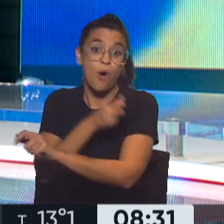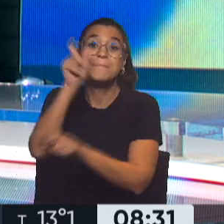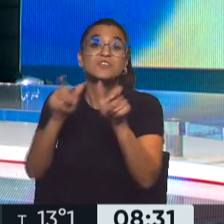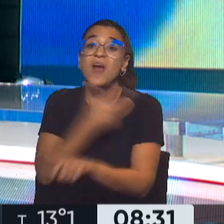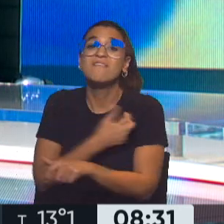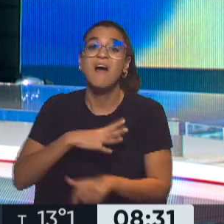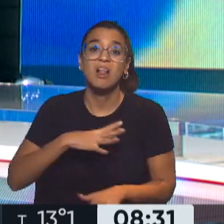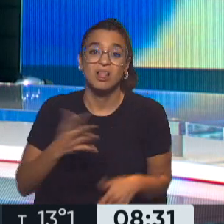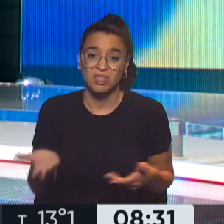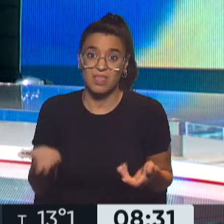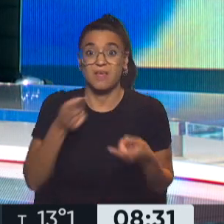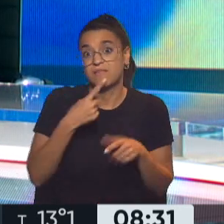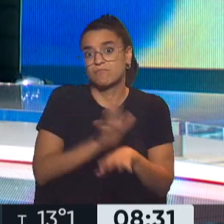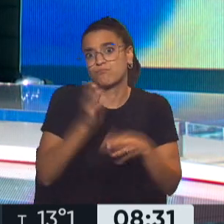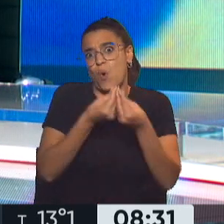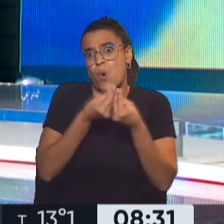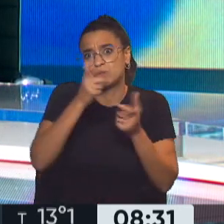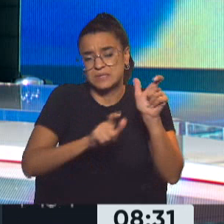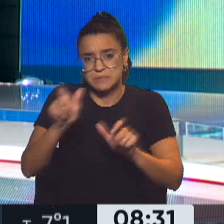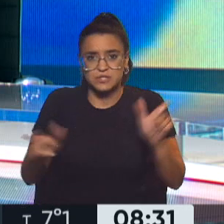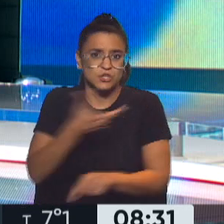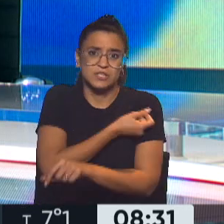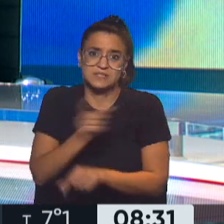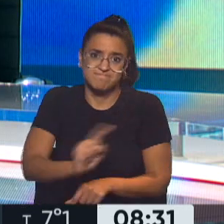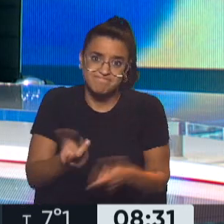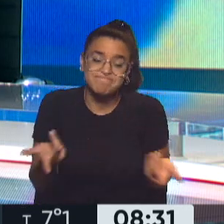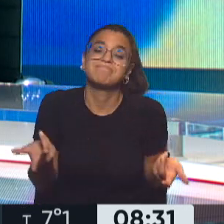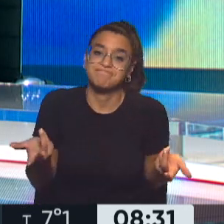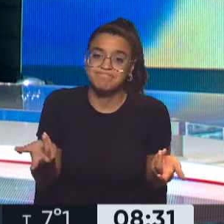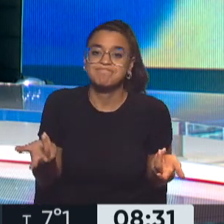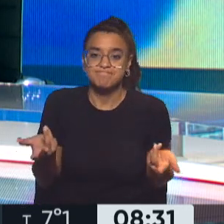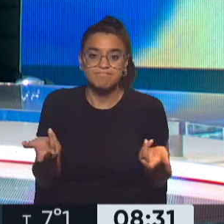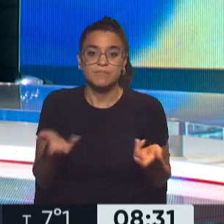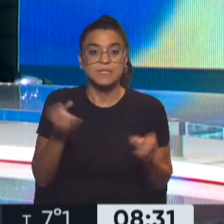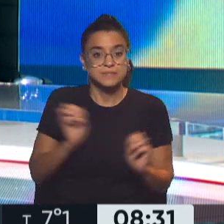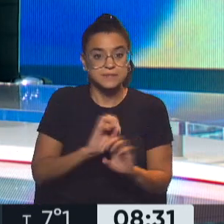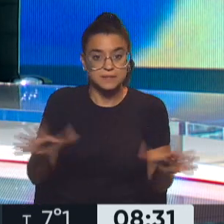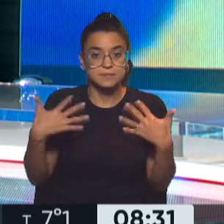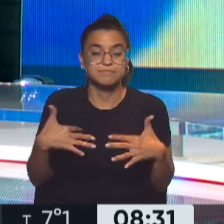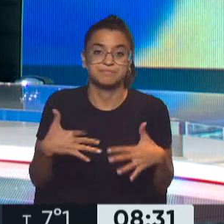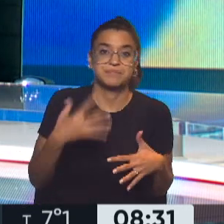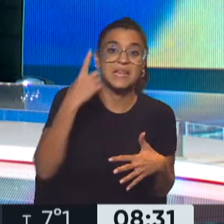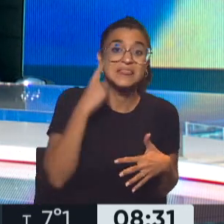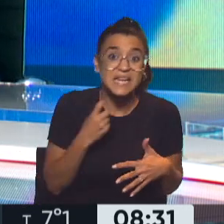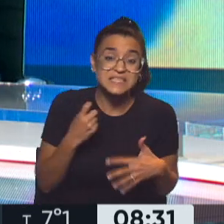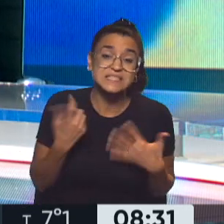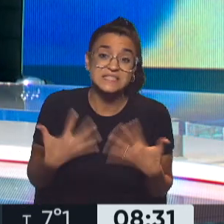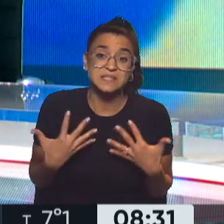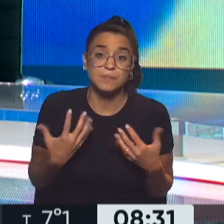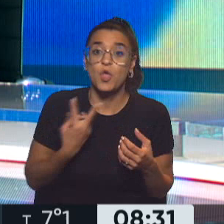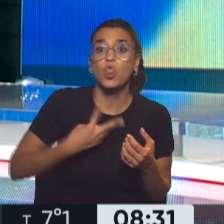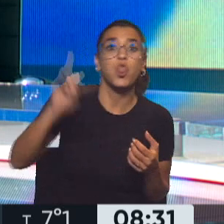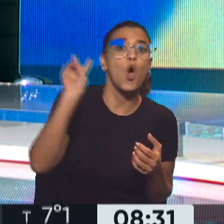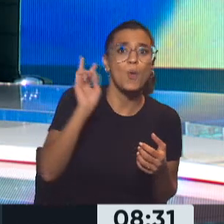no vacunadas. Y son muchas, y la verdad es muy dramático y muy triste, y